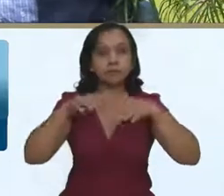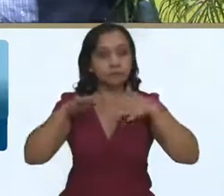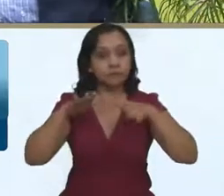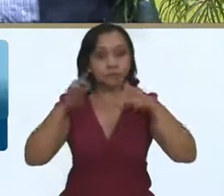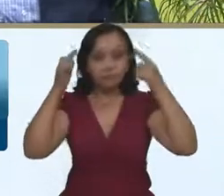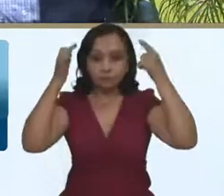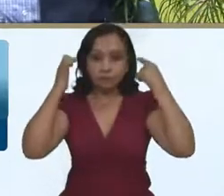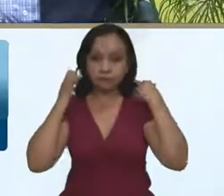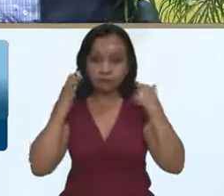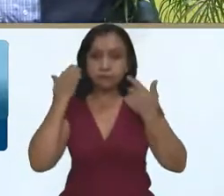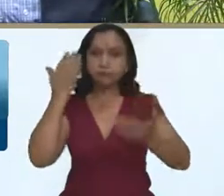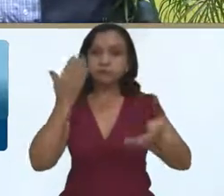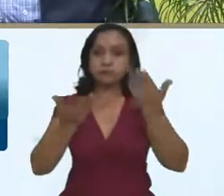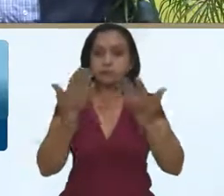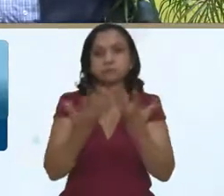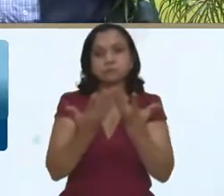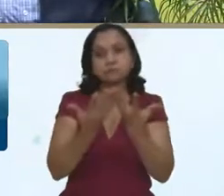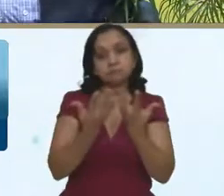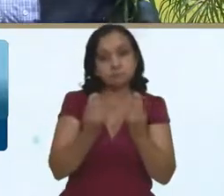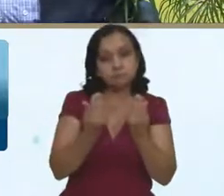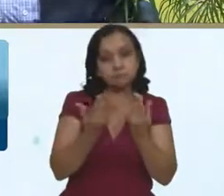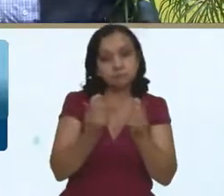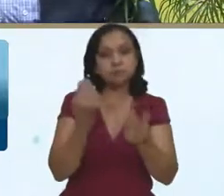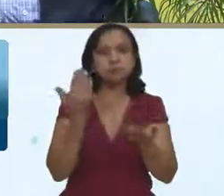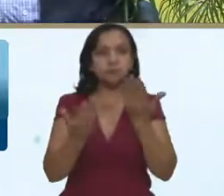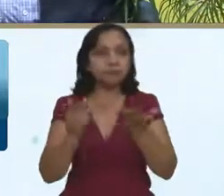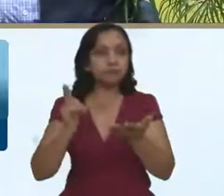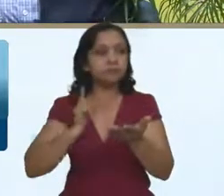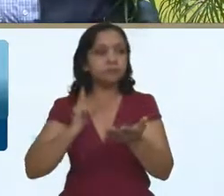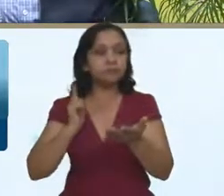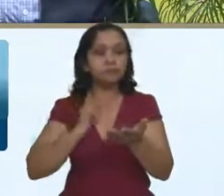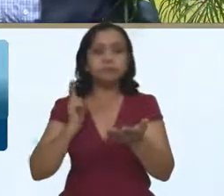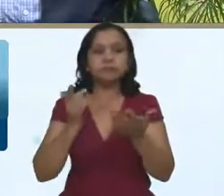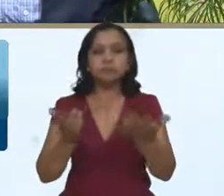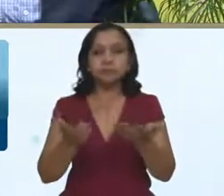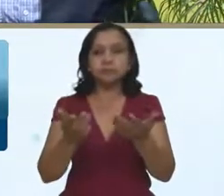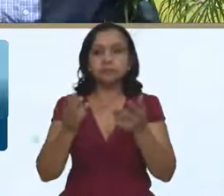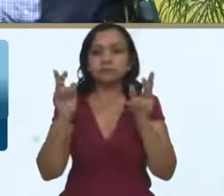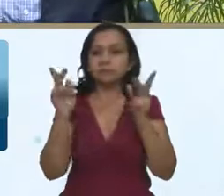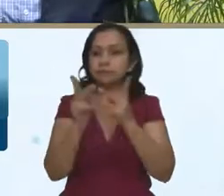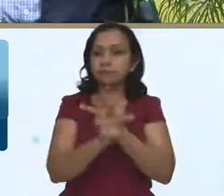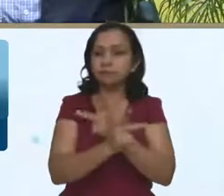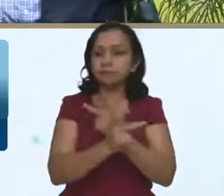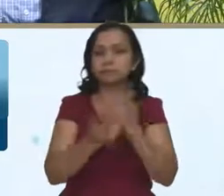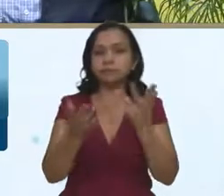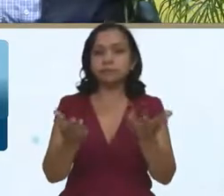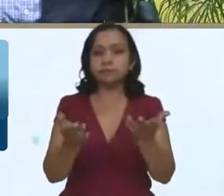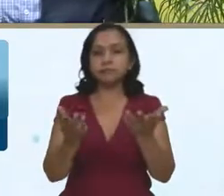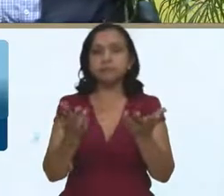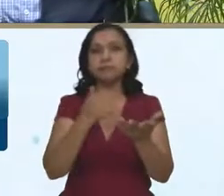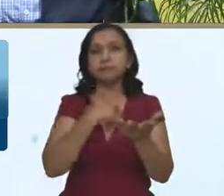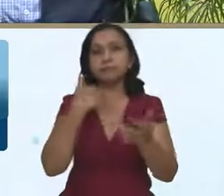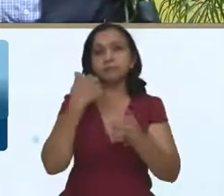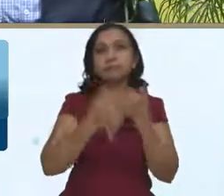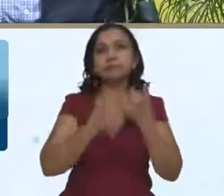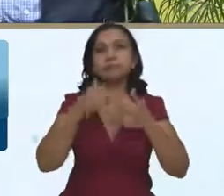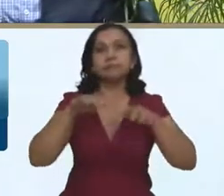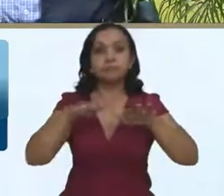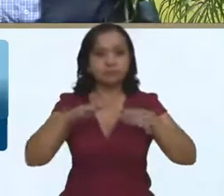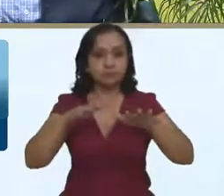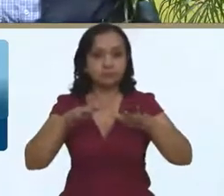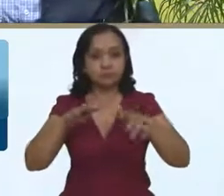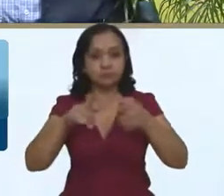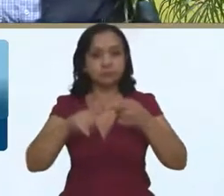incluso el miedo de esto es que llegasen a ser crónicas, ¿verdad? Sí. En donde hay una afectación de los nervios, ya